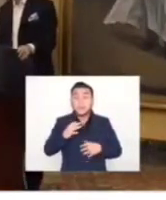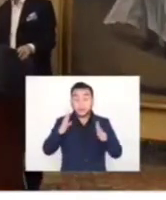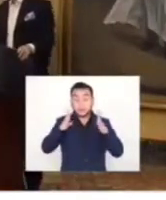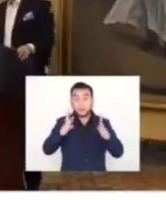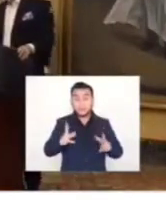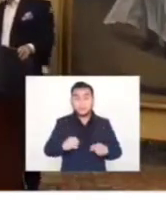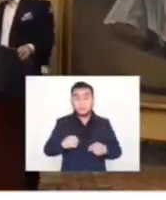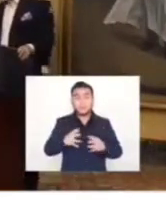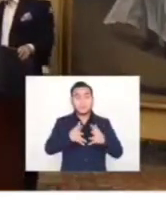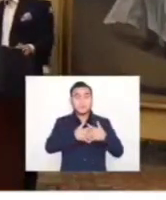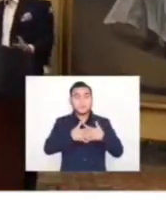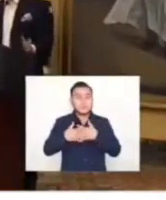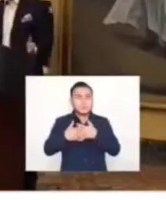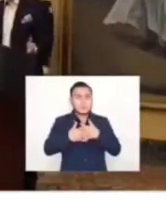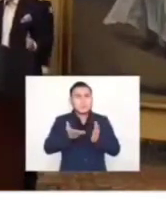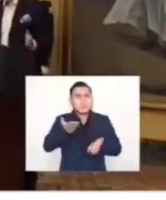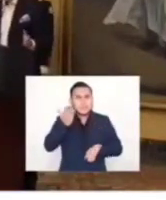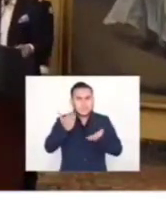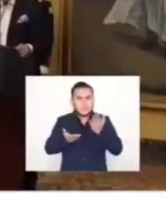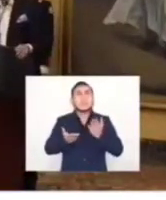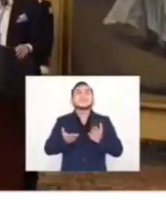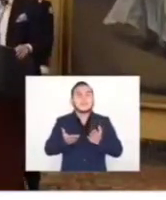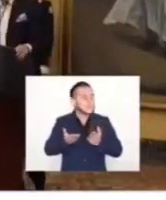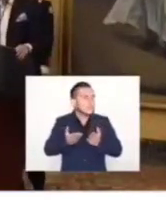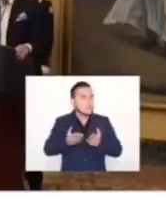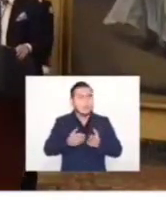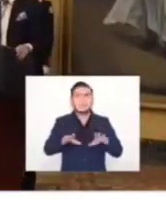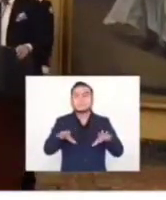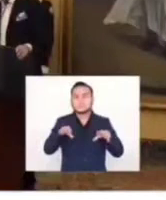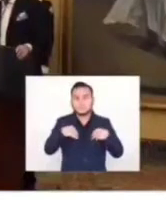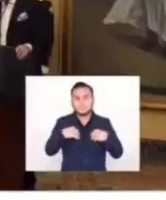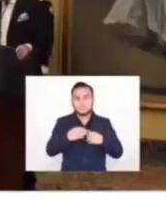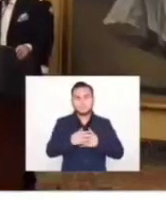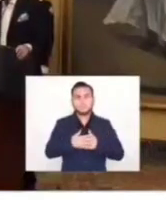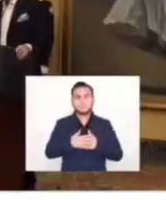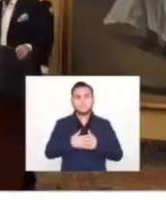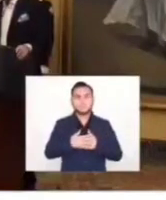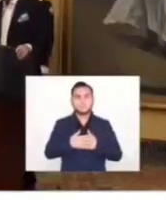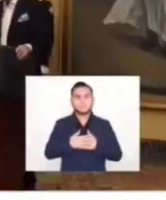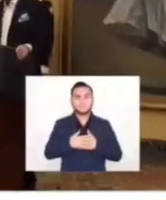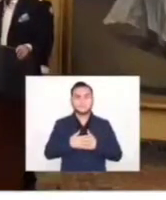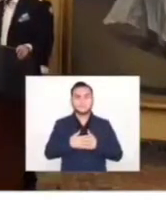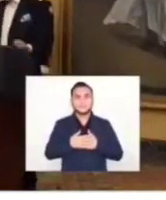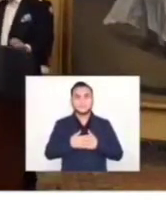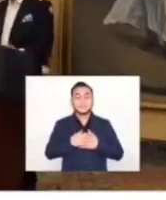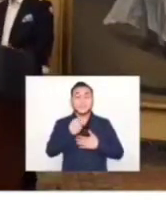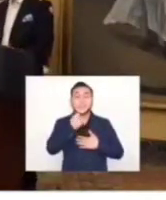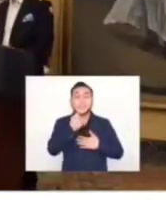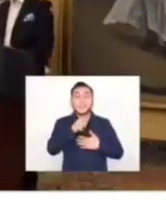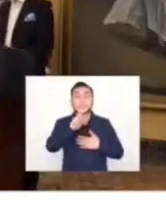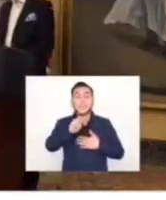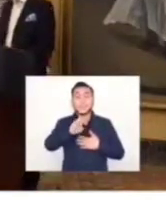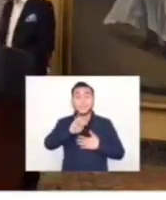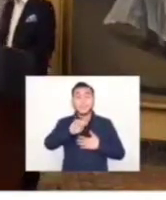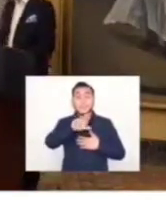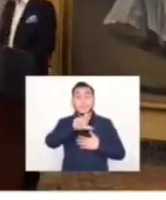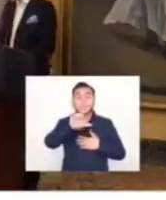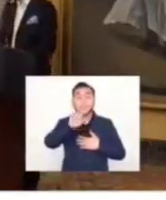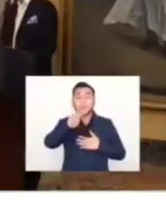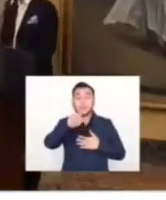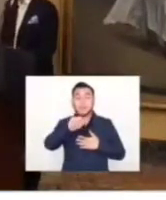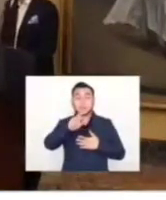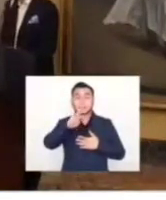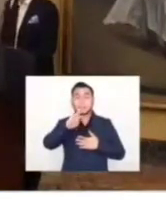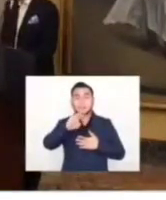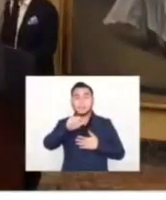Estados Unidos, aunque pues no veo por qué no nos darían ese beneplácito. A Milena Mayorga, que actualmente es